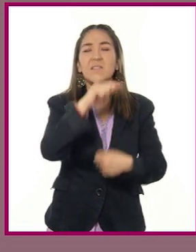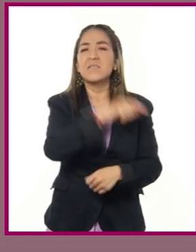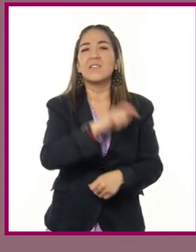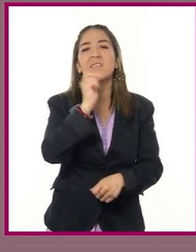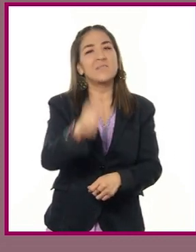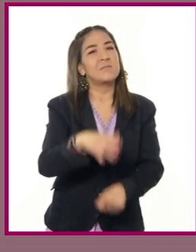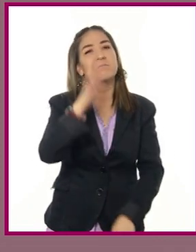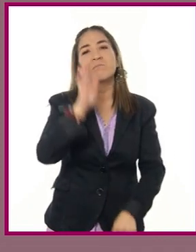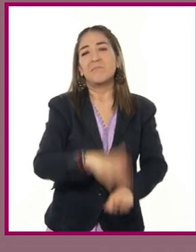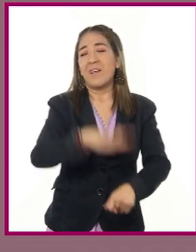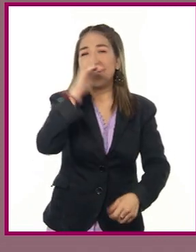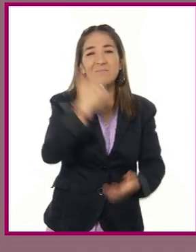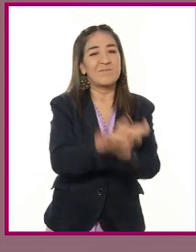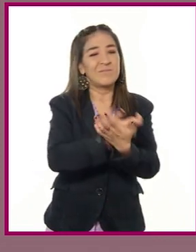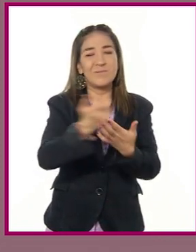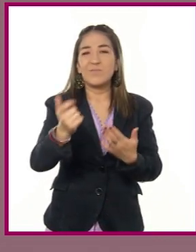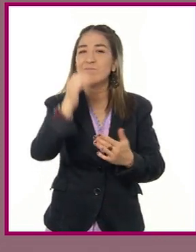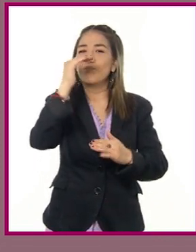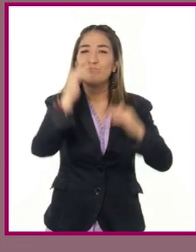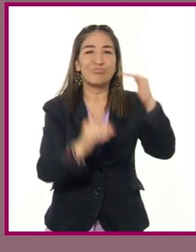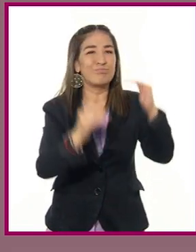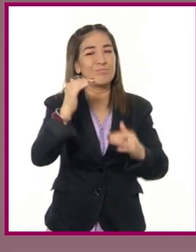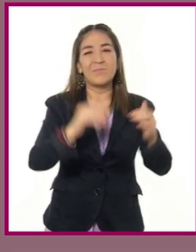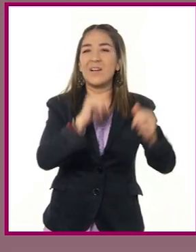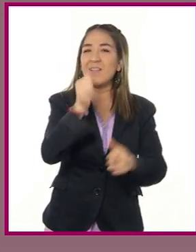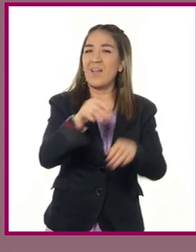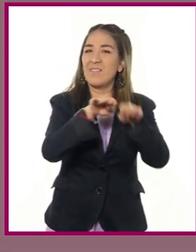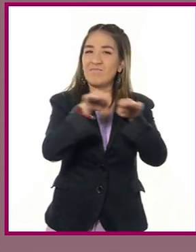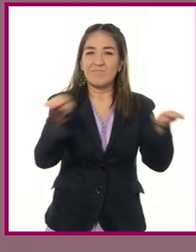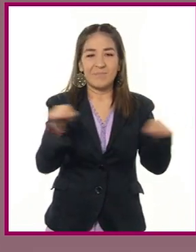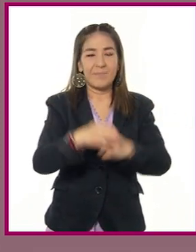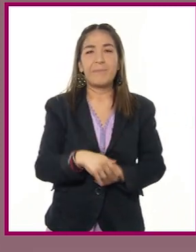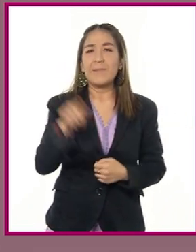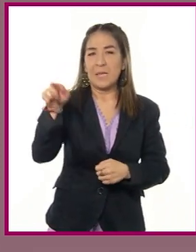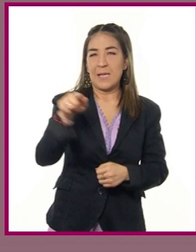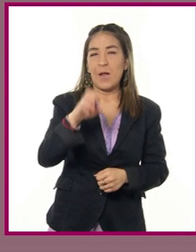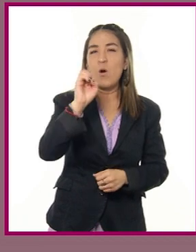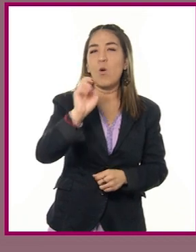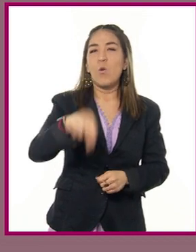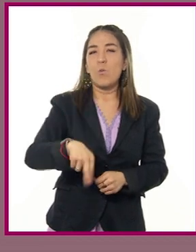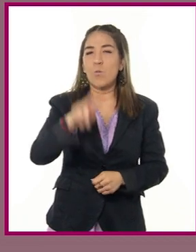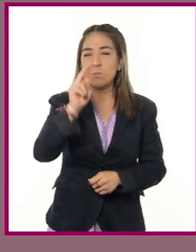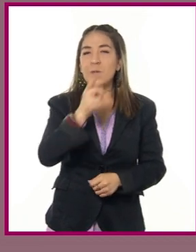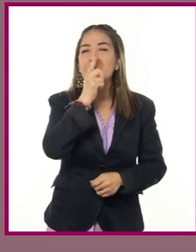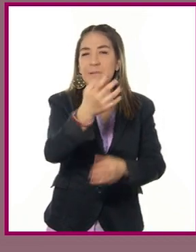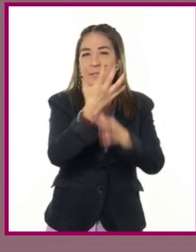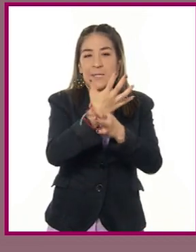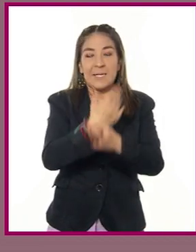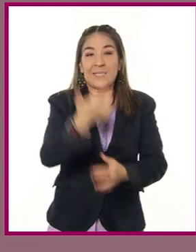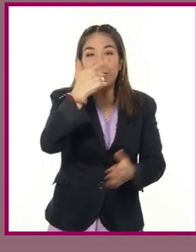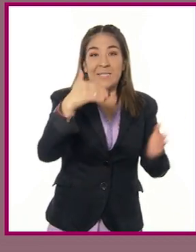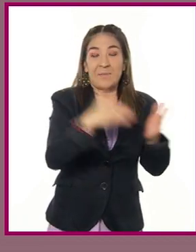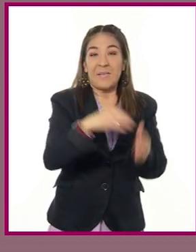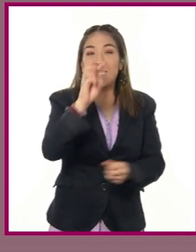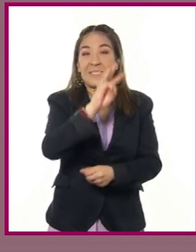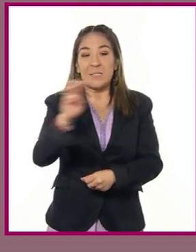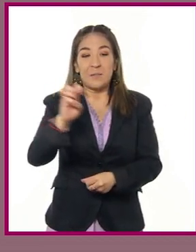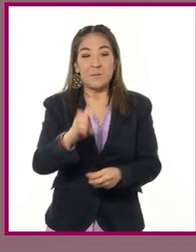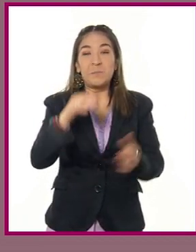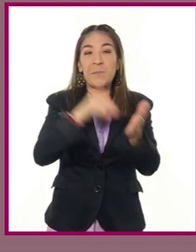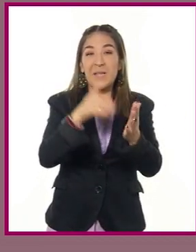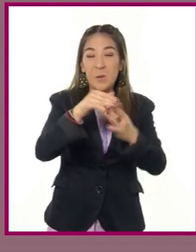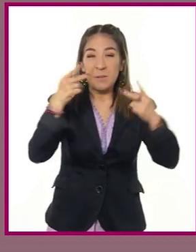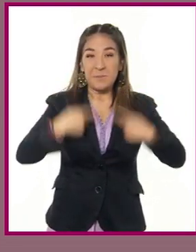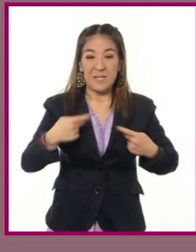el grado de desigualdad más alto. De acuerdo a la ONU, de los 7.300 millones de personas en el